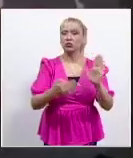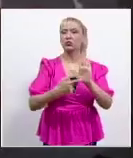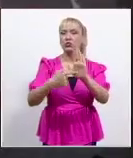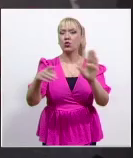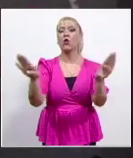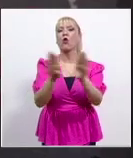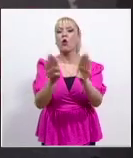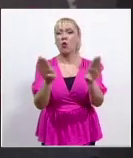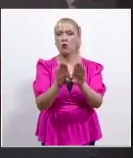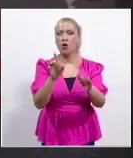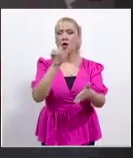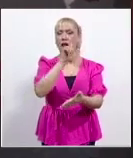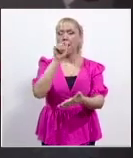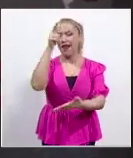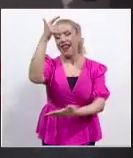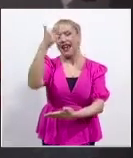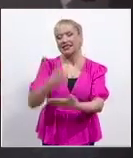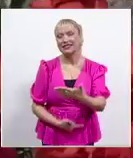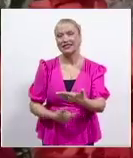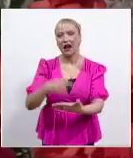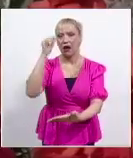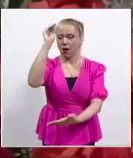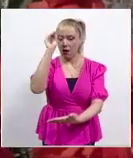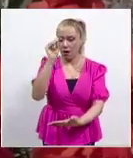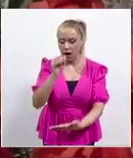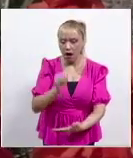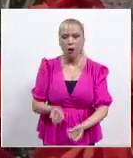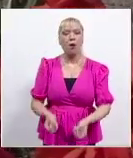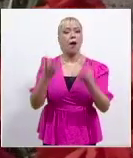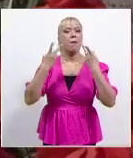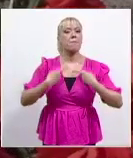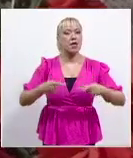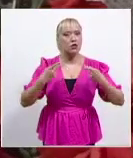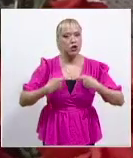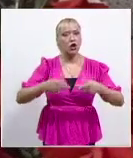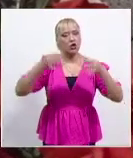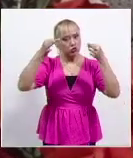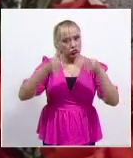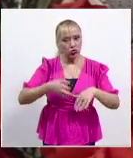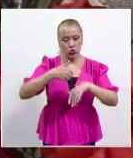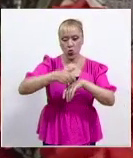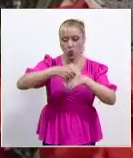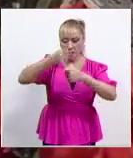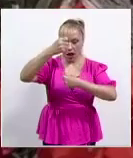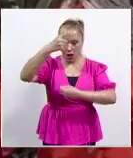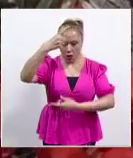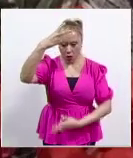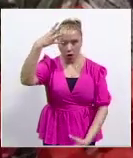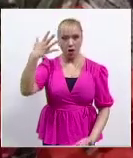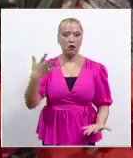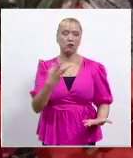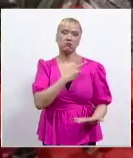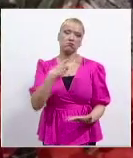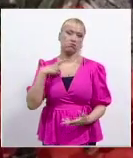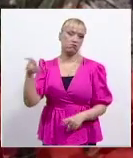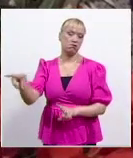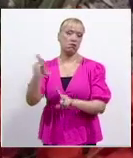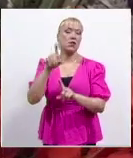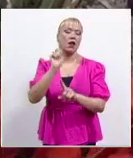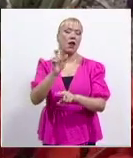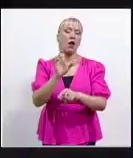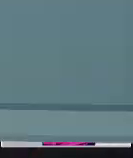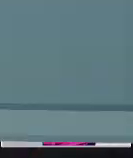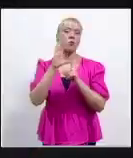actualizar el Registro Nacional de Desaparecidos y la confiabilidad de los datos, y pidió que el proceso sea coordinado por la Comisión Nacional de